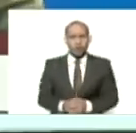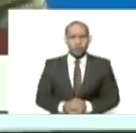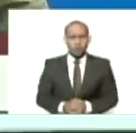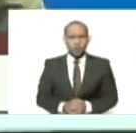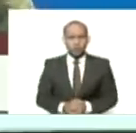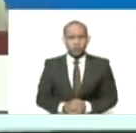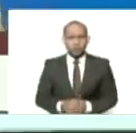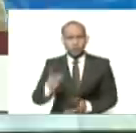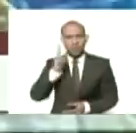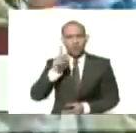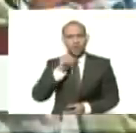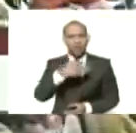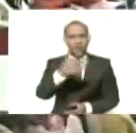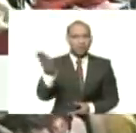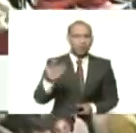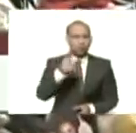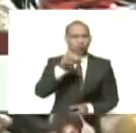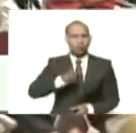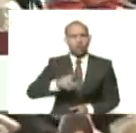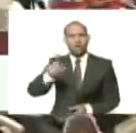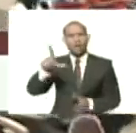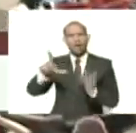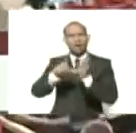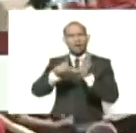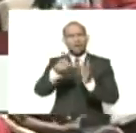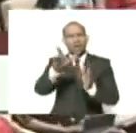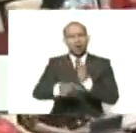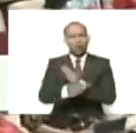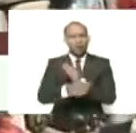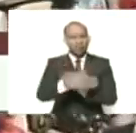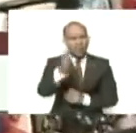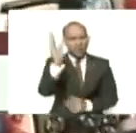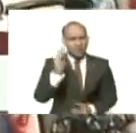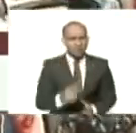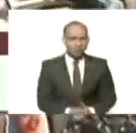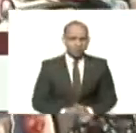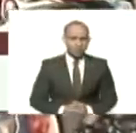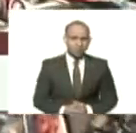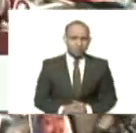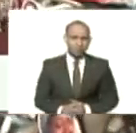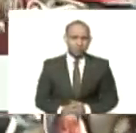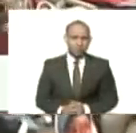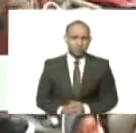No seas mentiroso, Torrealba, tú estabas en el liceo todavía.